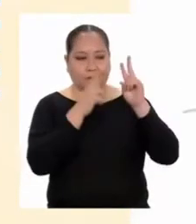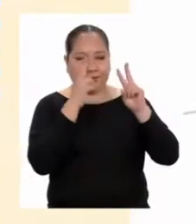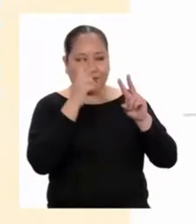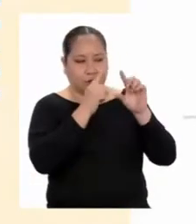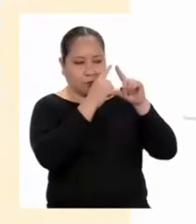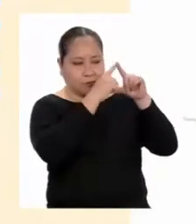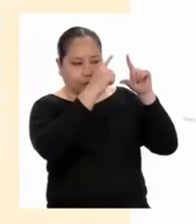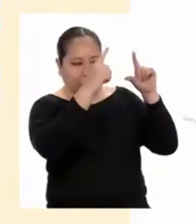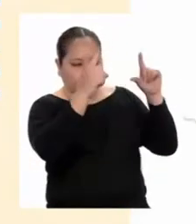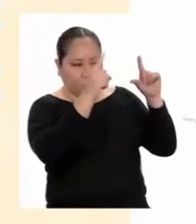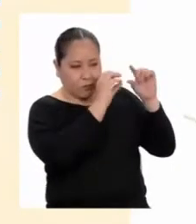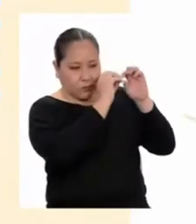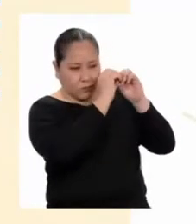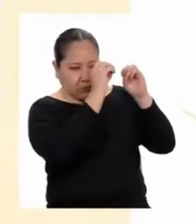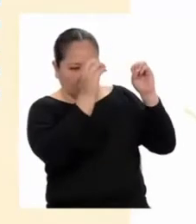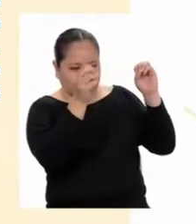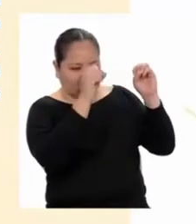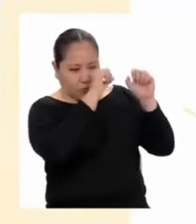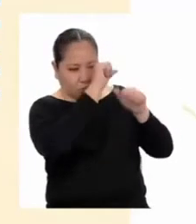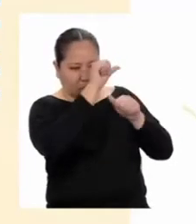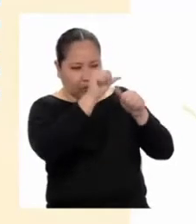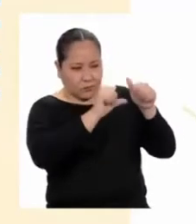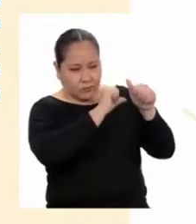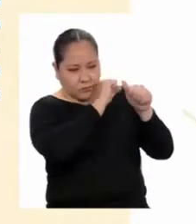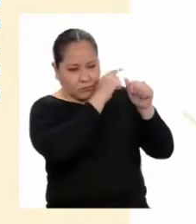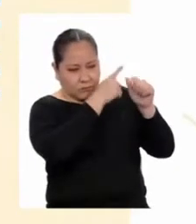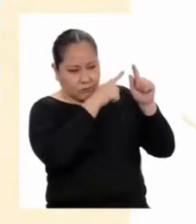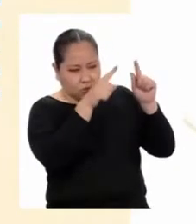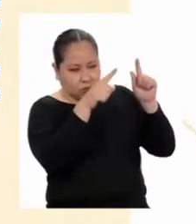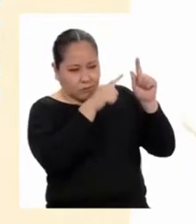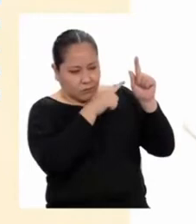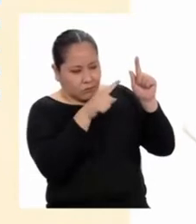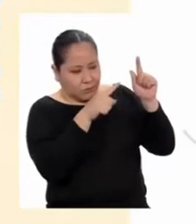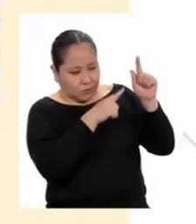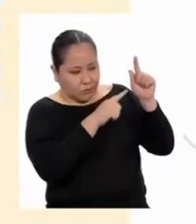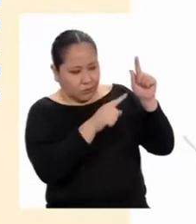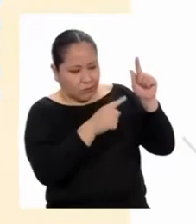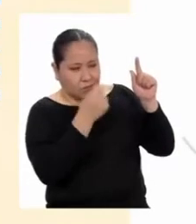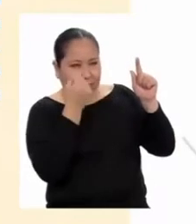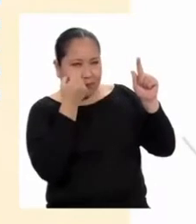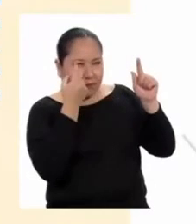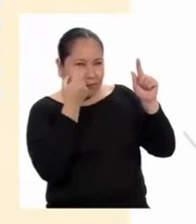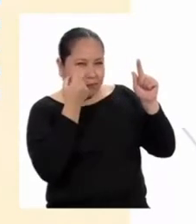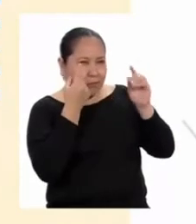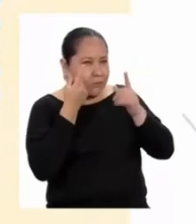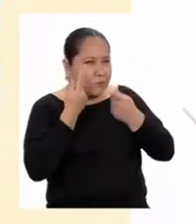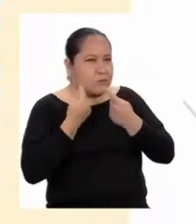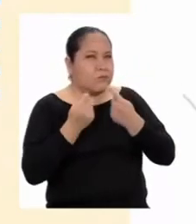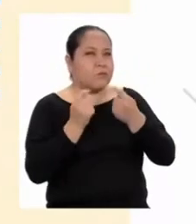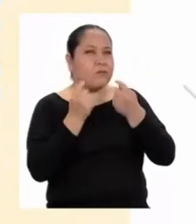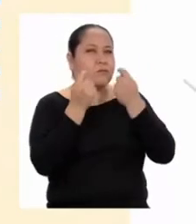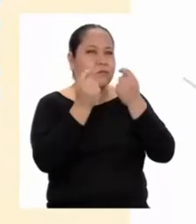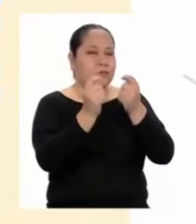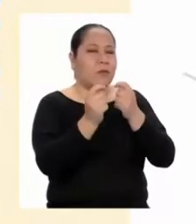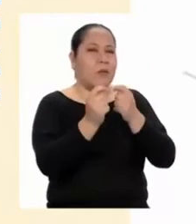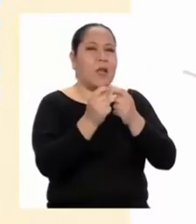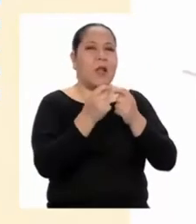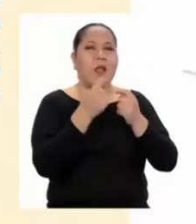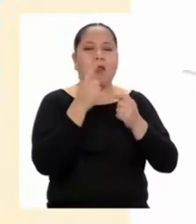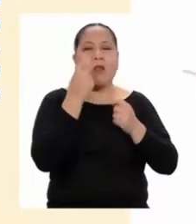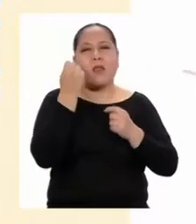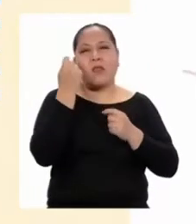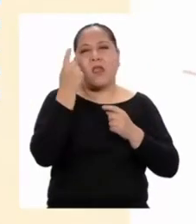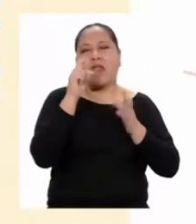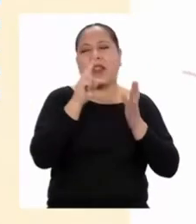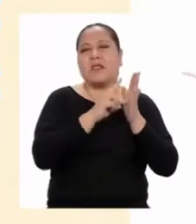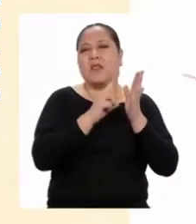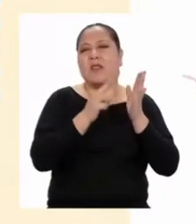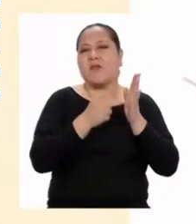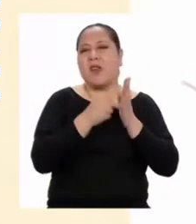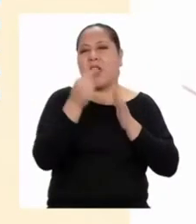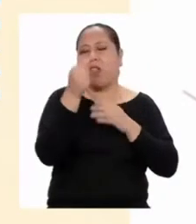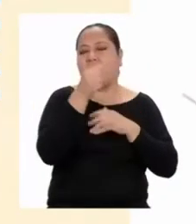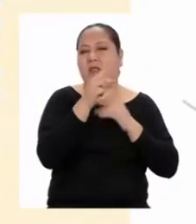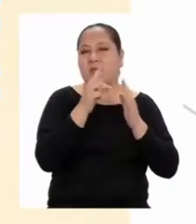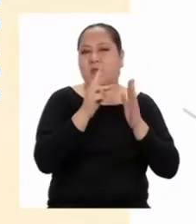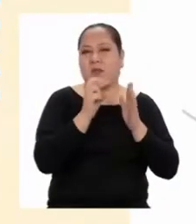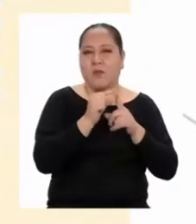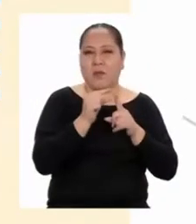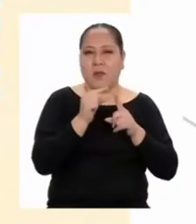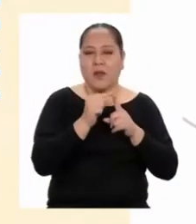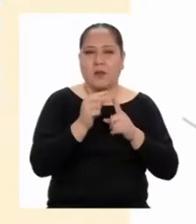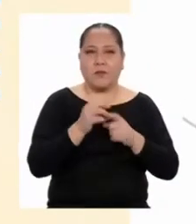oraciones que están alrededor de la palabra sincretismo e intento hallar el significado que la palabra podría tener.